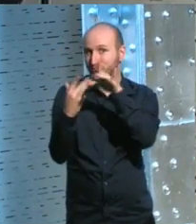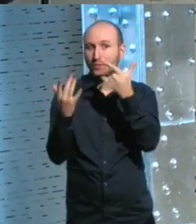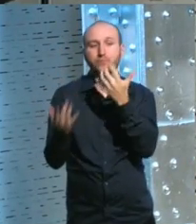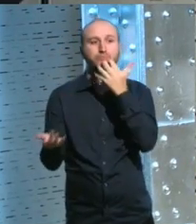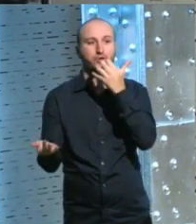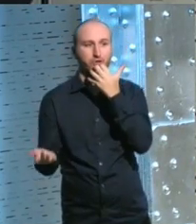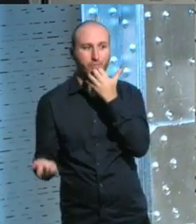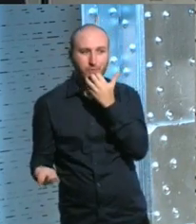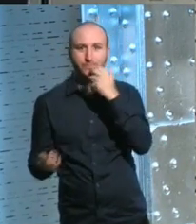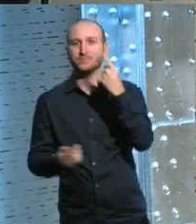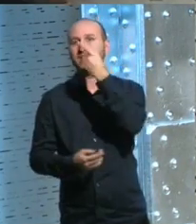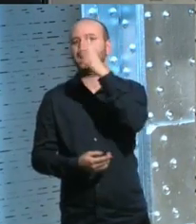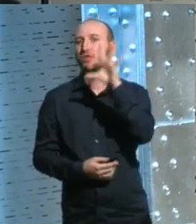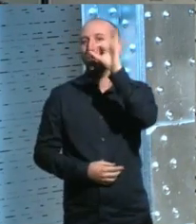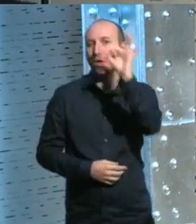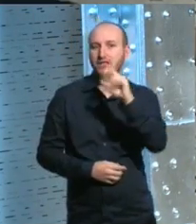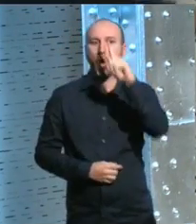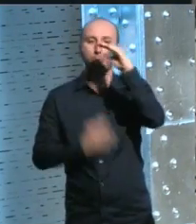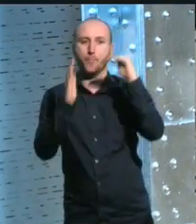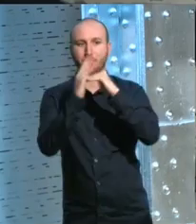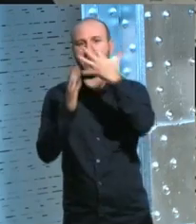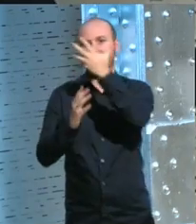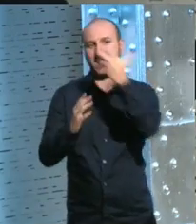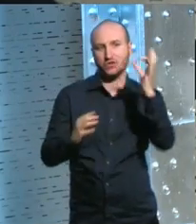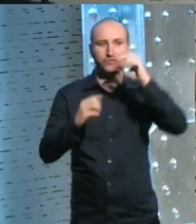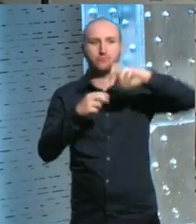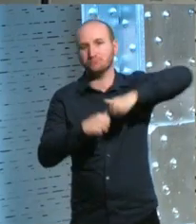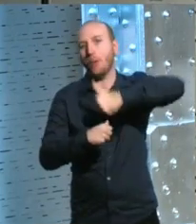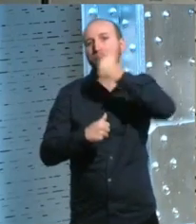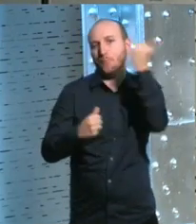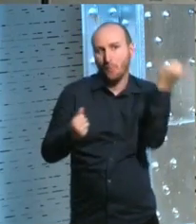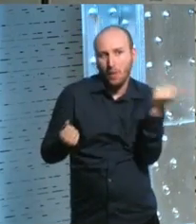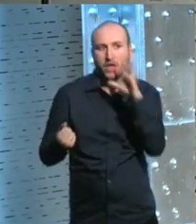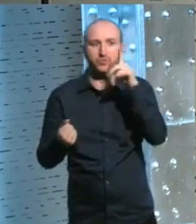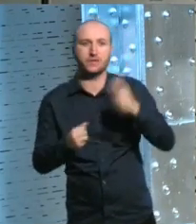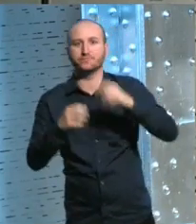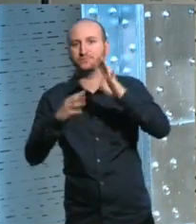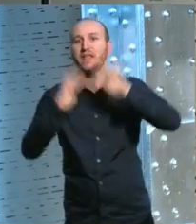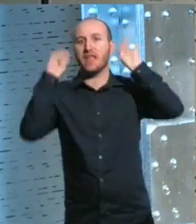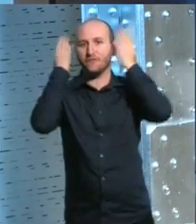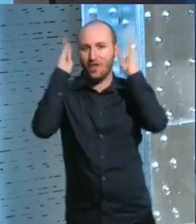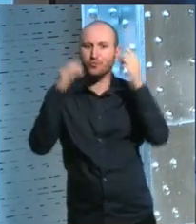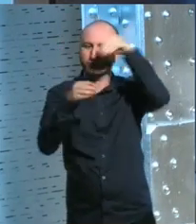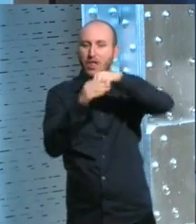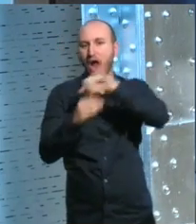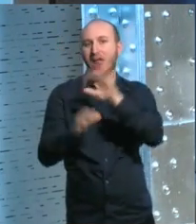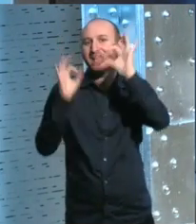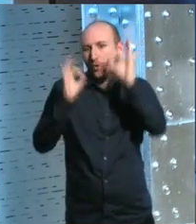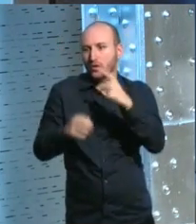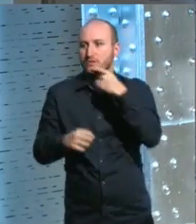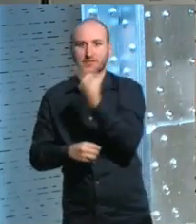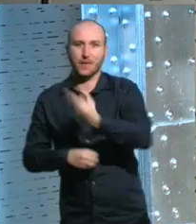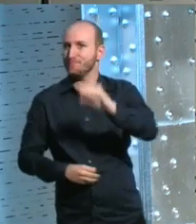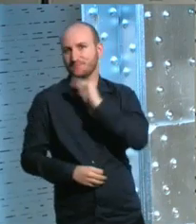buscar 150, 1500 o 5000, como estoy seguro que tienes en Facebook, ella dice, eso es demasiado,